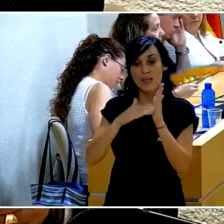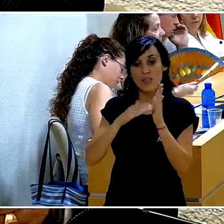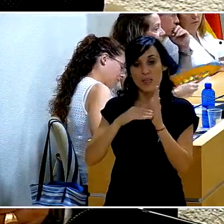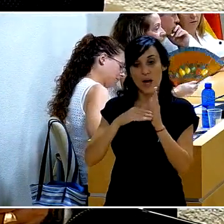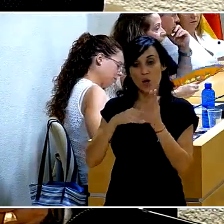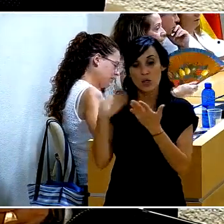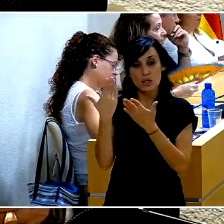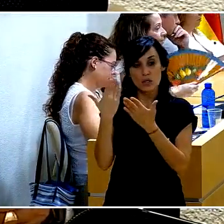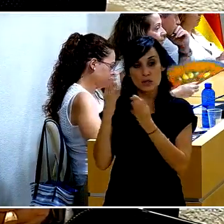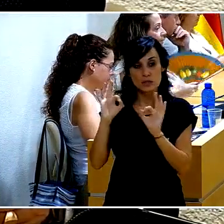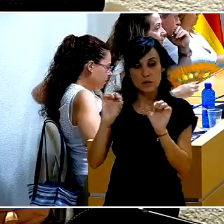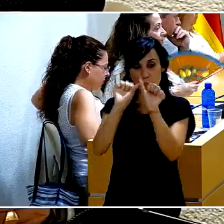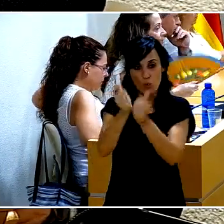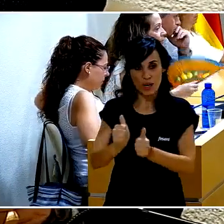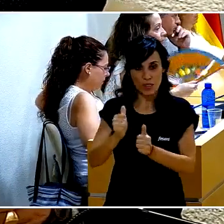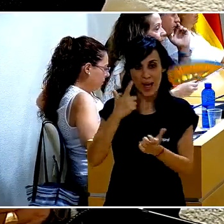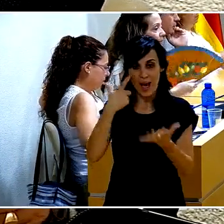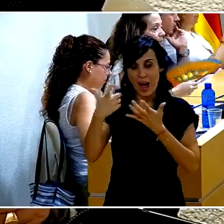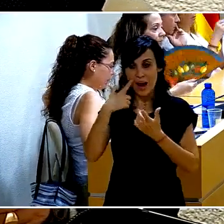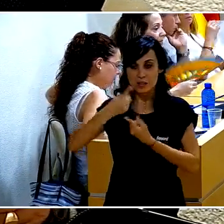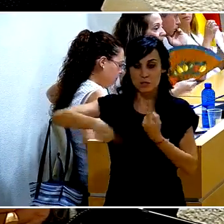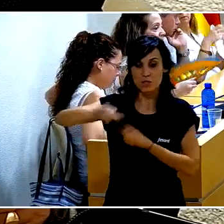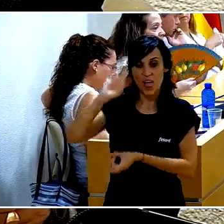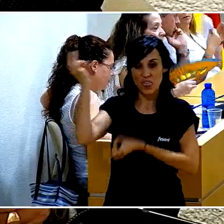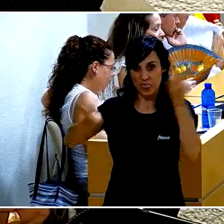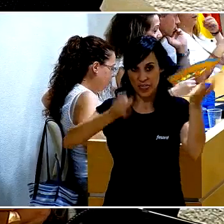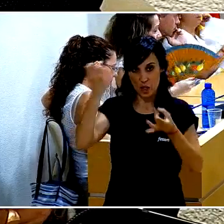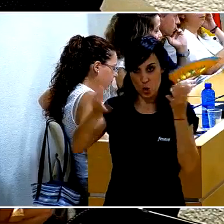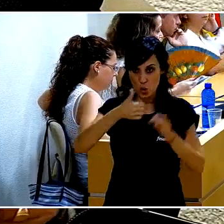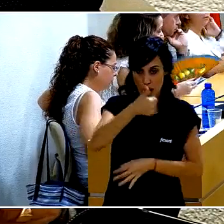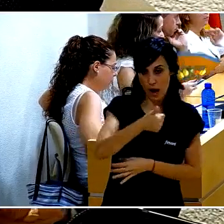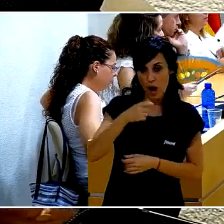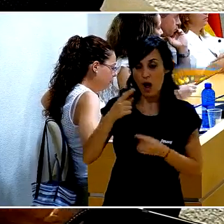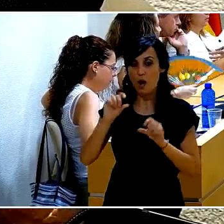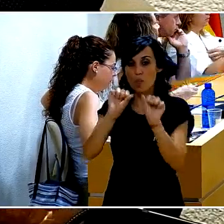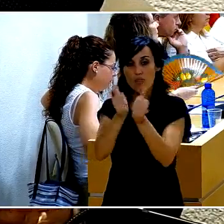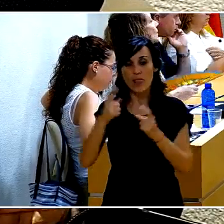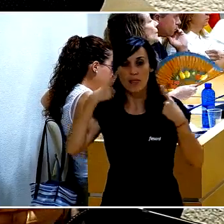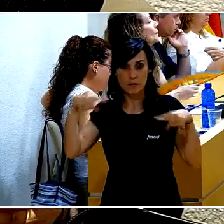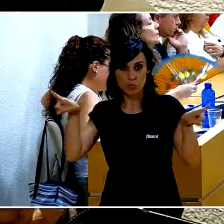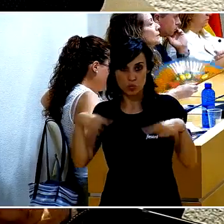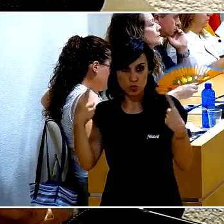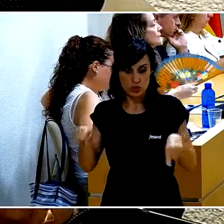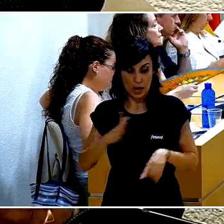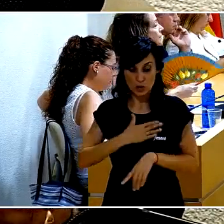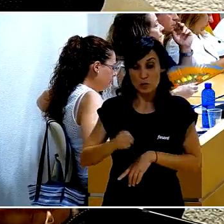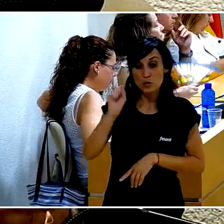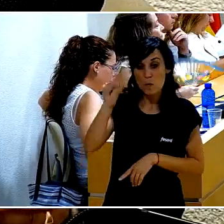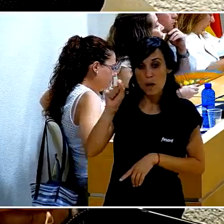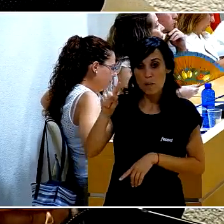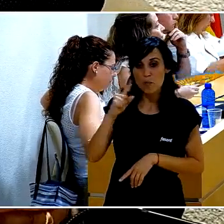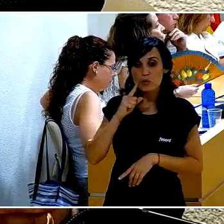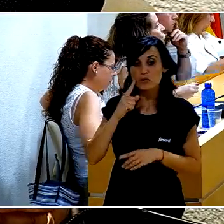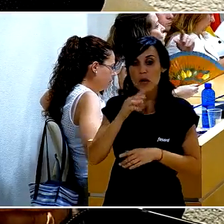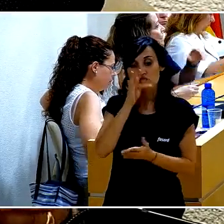las modalidades de modalidad teatro, danza y circo A y modalidad de música. Segundo, el Ayuntamiento de Paiporta se compromete a